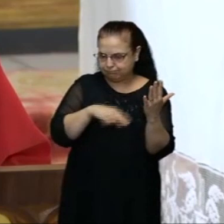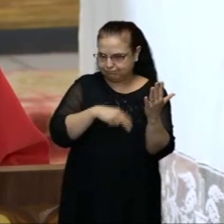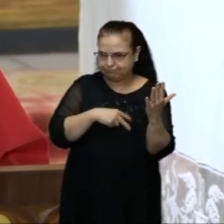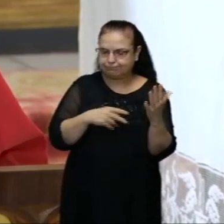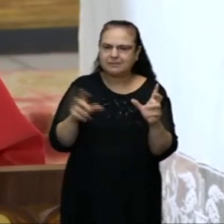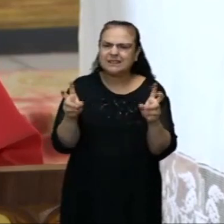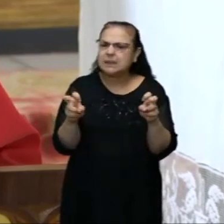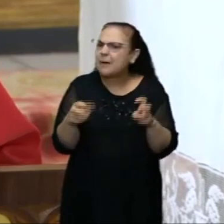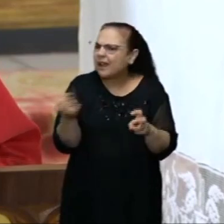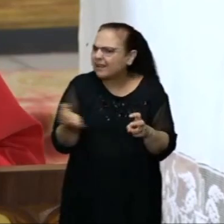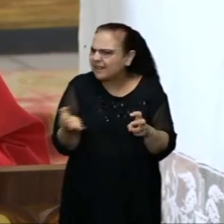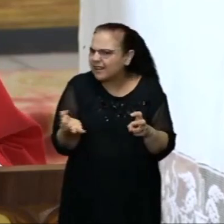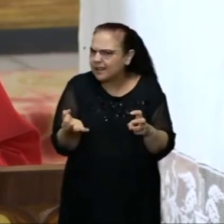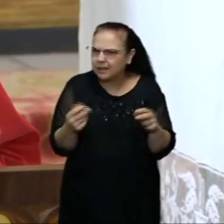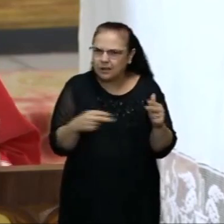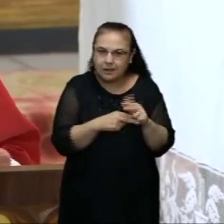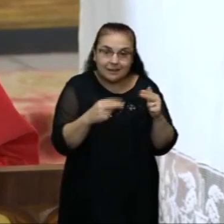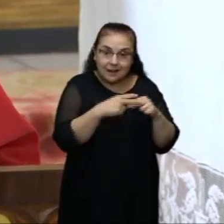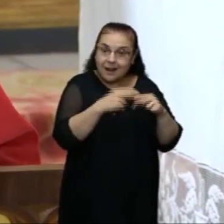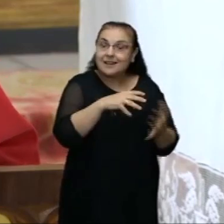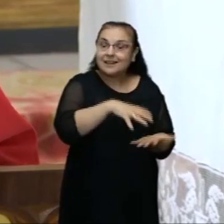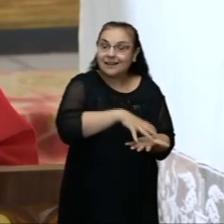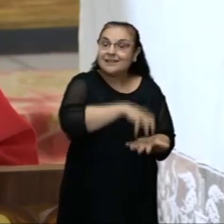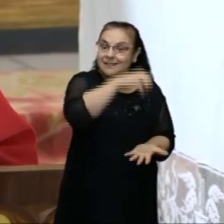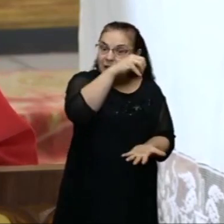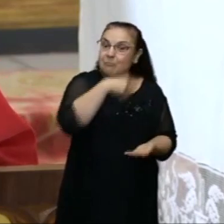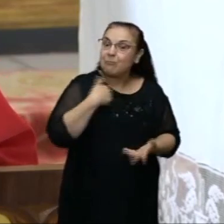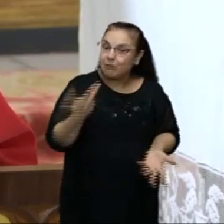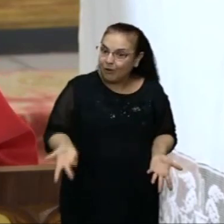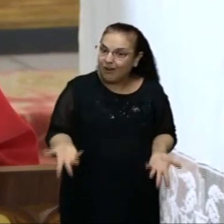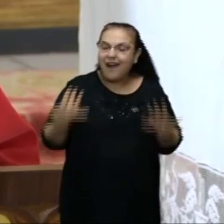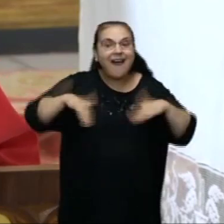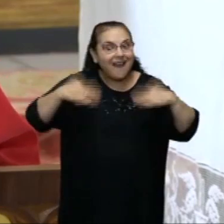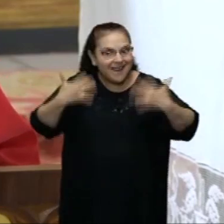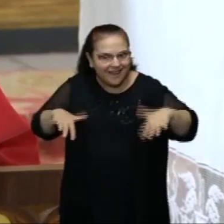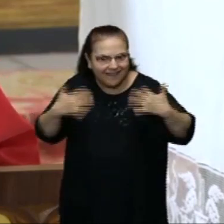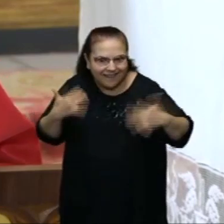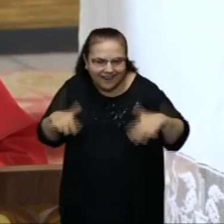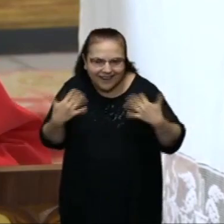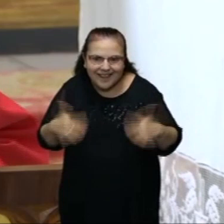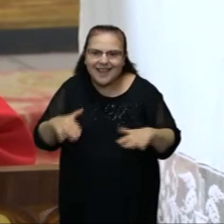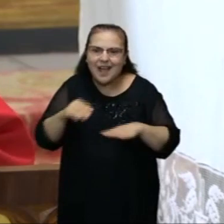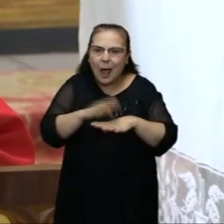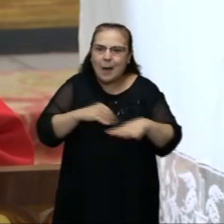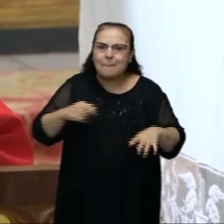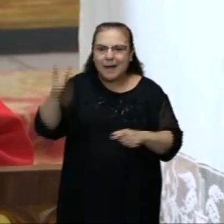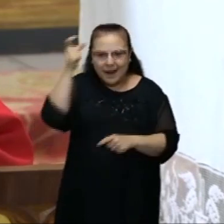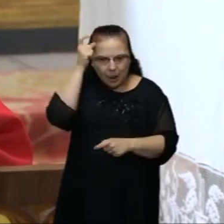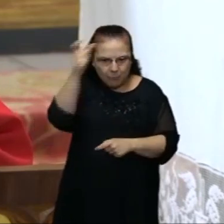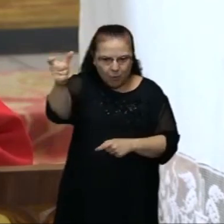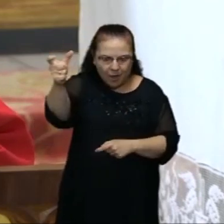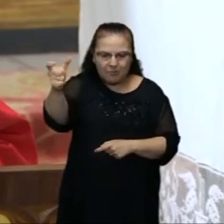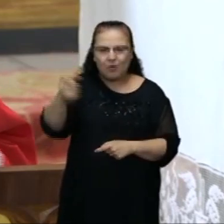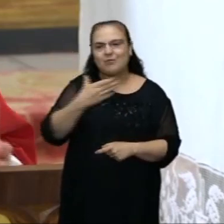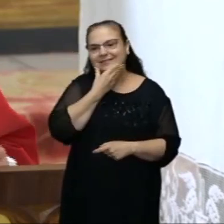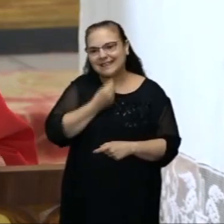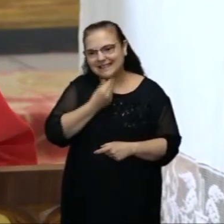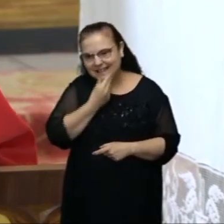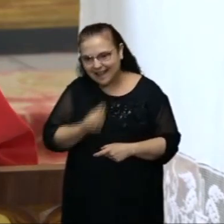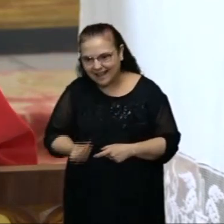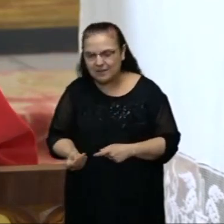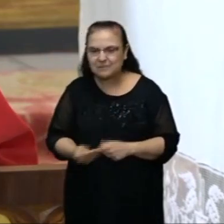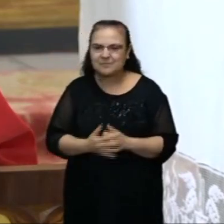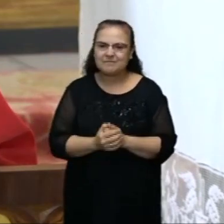del templo, de la alegría que eso supone para el pueblo de Israel.